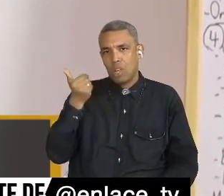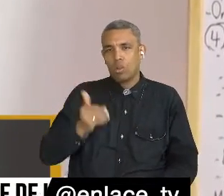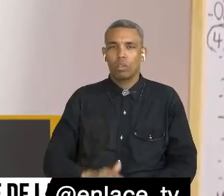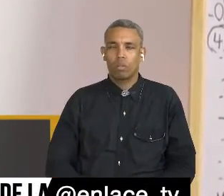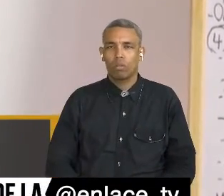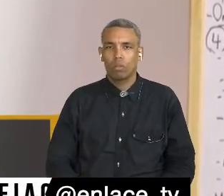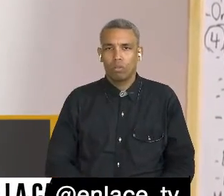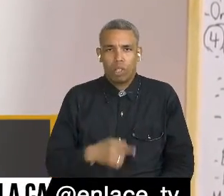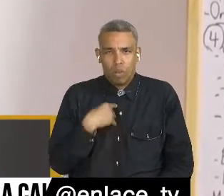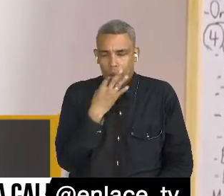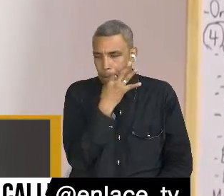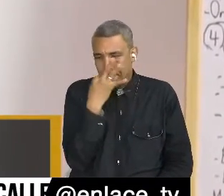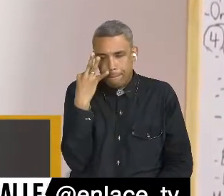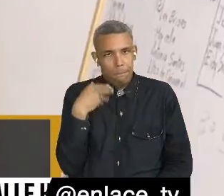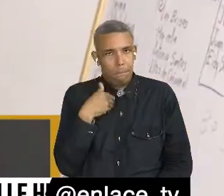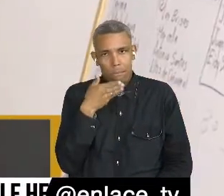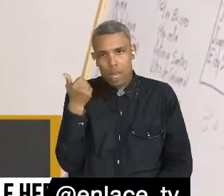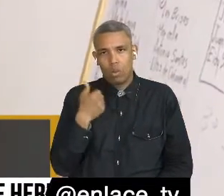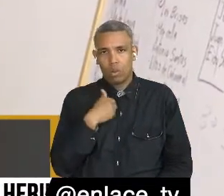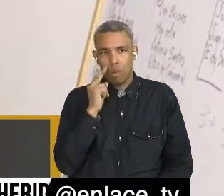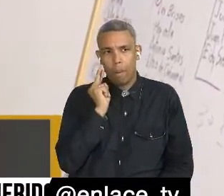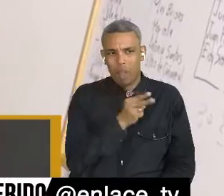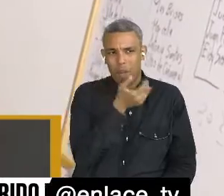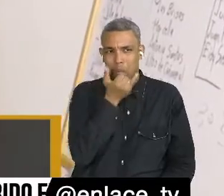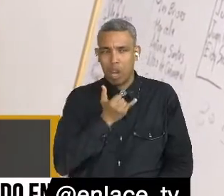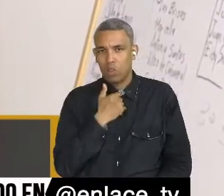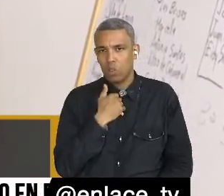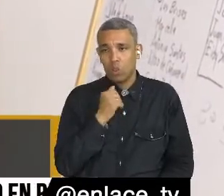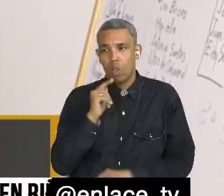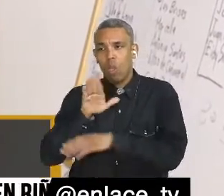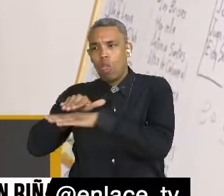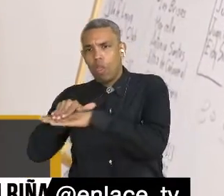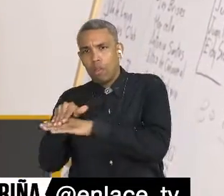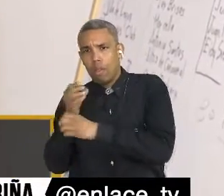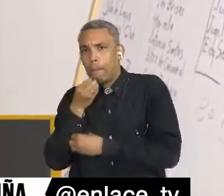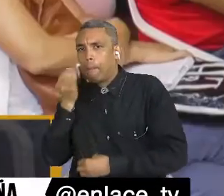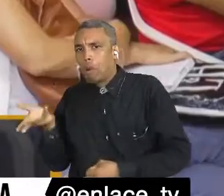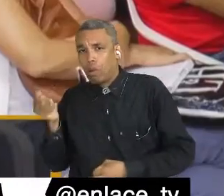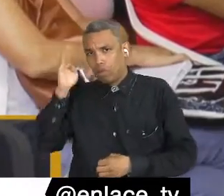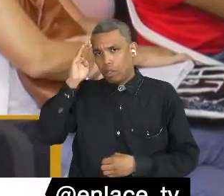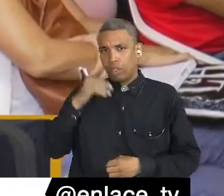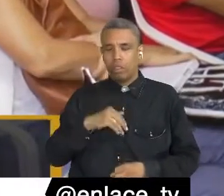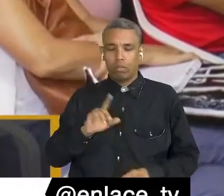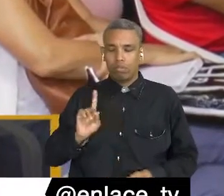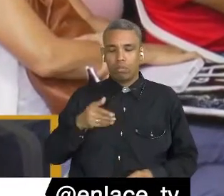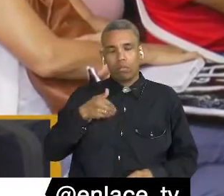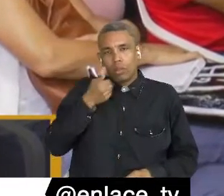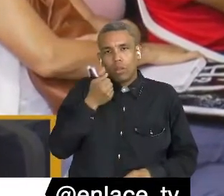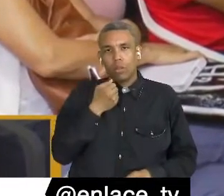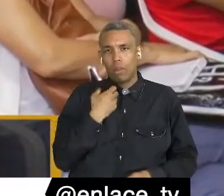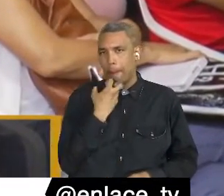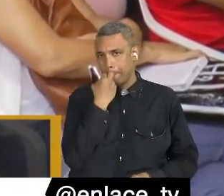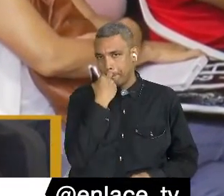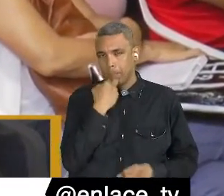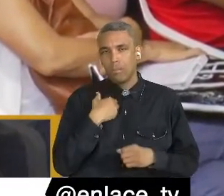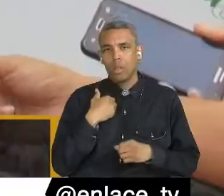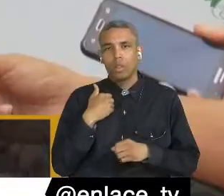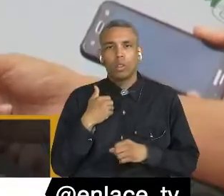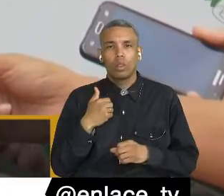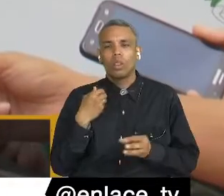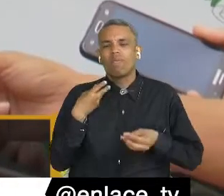Bermeja a denunciar hechos delictivos en sus sectores, la policía reforzó los cuadrantes en zonas que han sido catalogadas como focos de